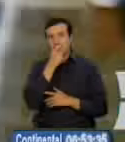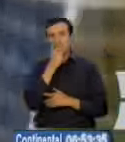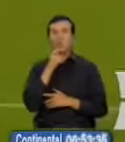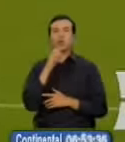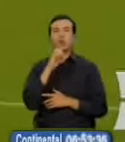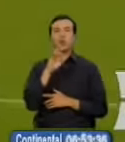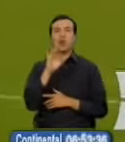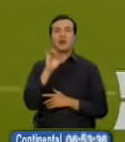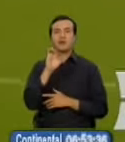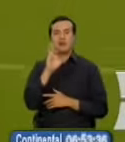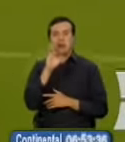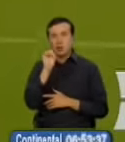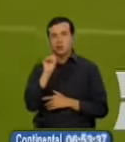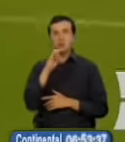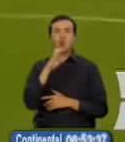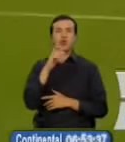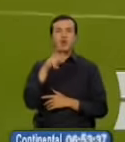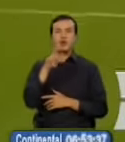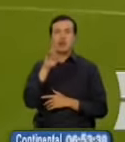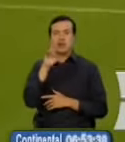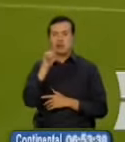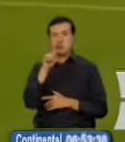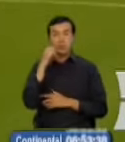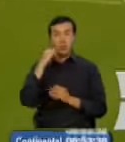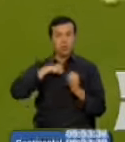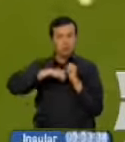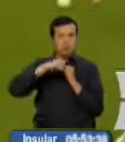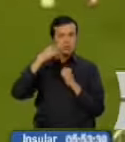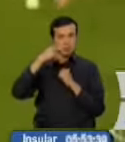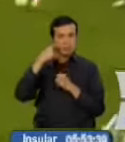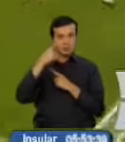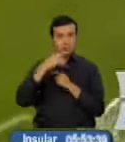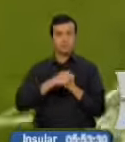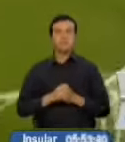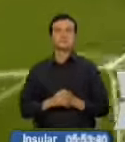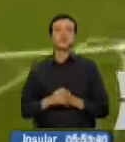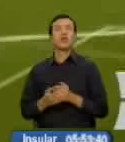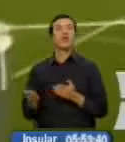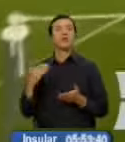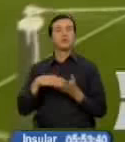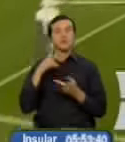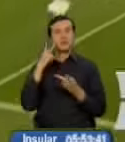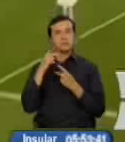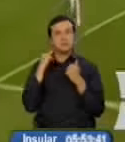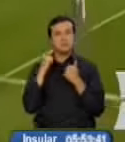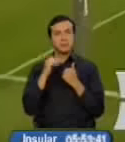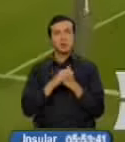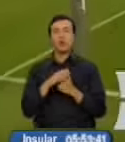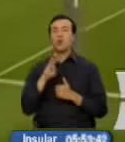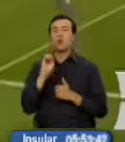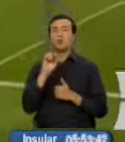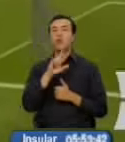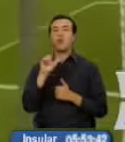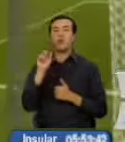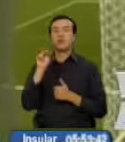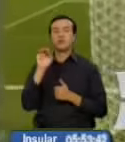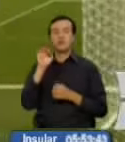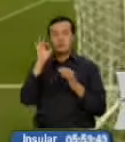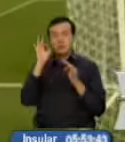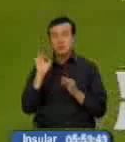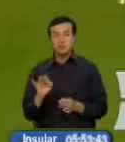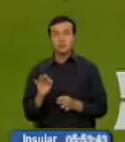Blanco, Hernán Crespo, que va a marcar un golazo, lo van a ver más adelante. Aquí está otra vez la buena definición de Boyan para